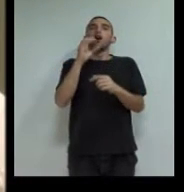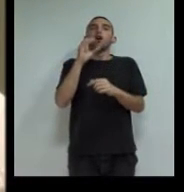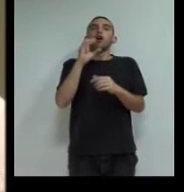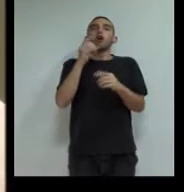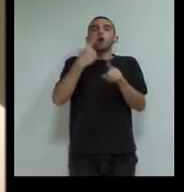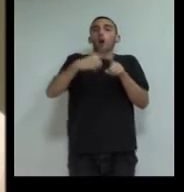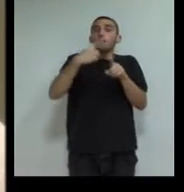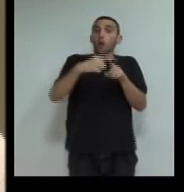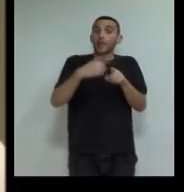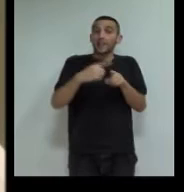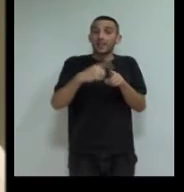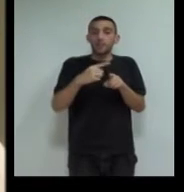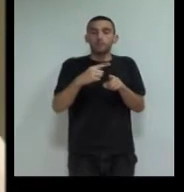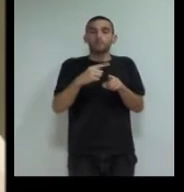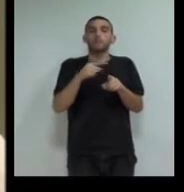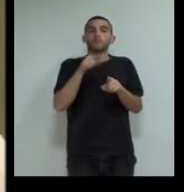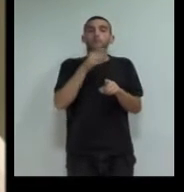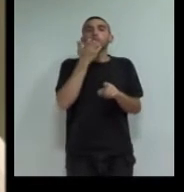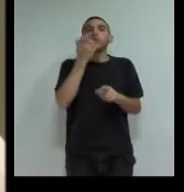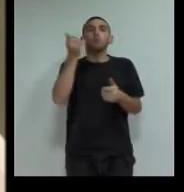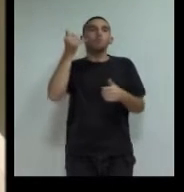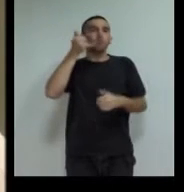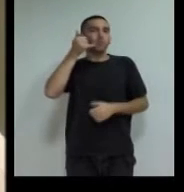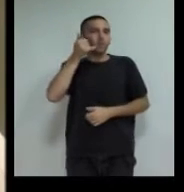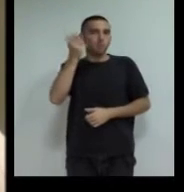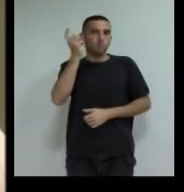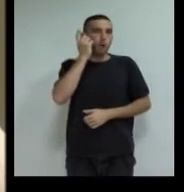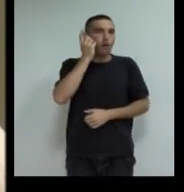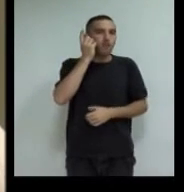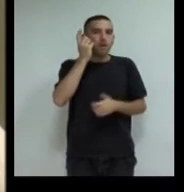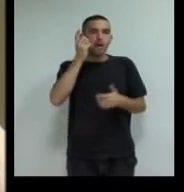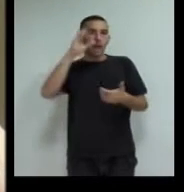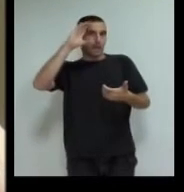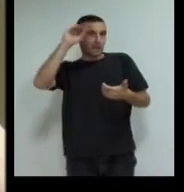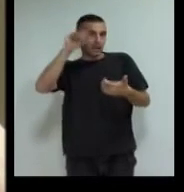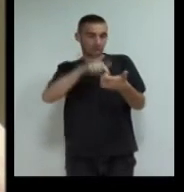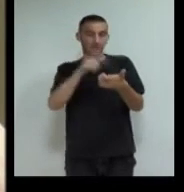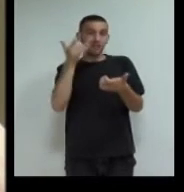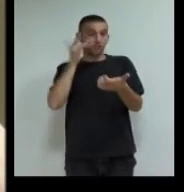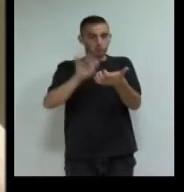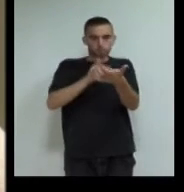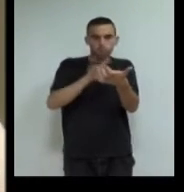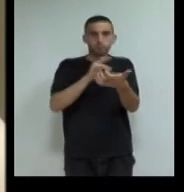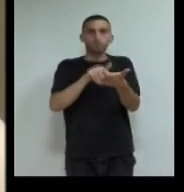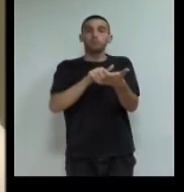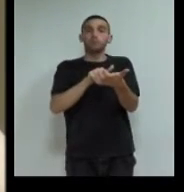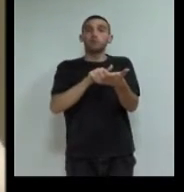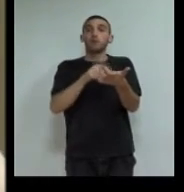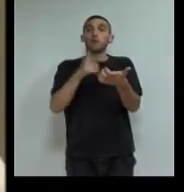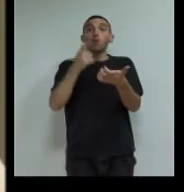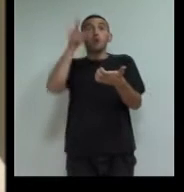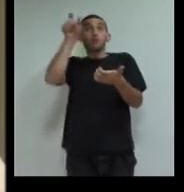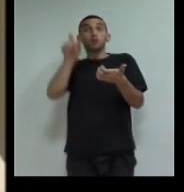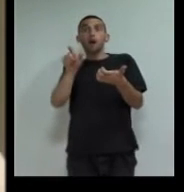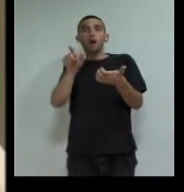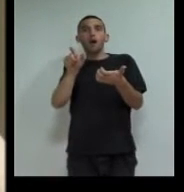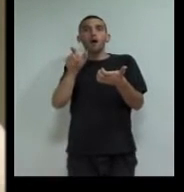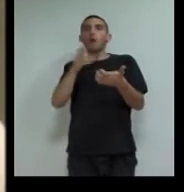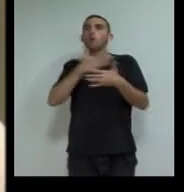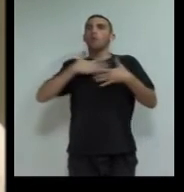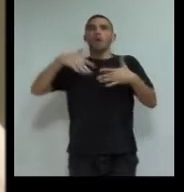una iPad o un teléfono móvil, un smartphone inteligente, pues cualquier persona en cualquier sitio pueda